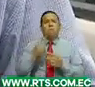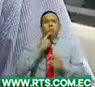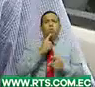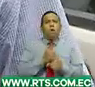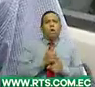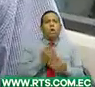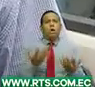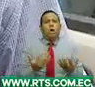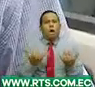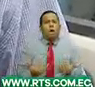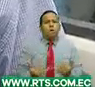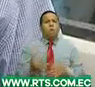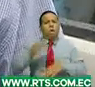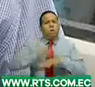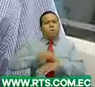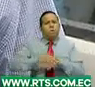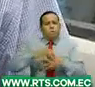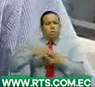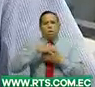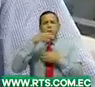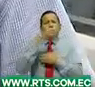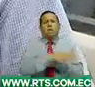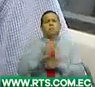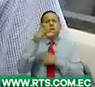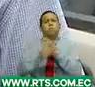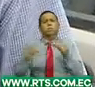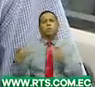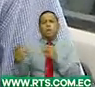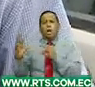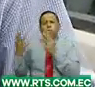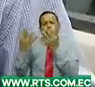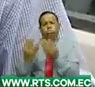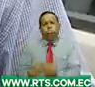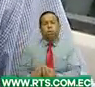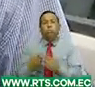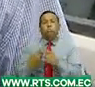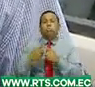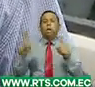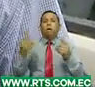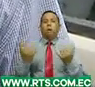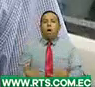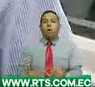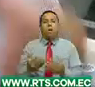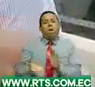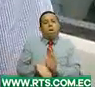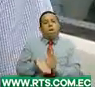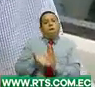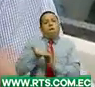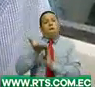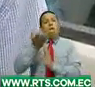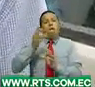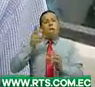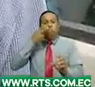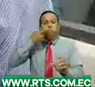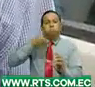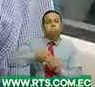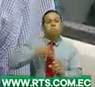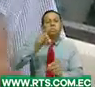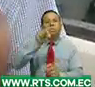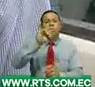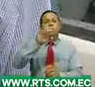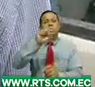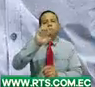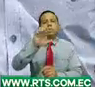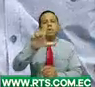vehículo por causa de la pandemia, pero colapsa el tema del incremento gradual de combustible. En este momento asumimos 30 centavos